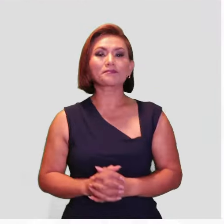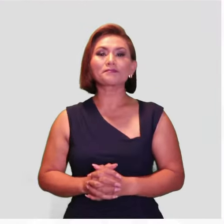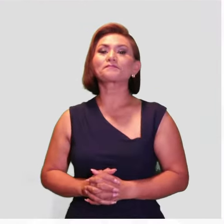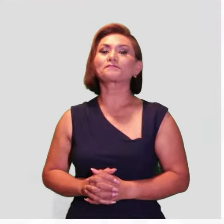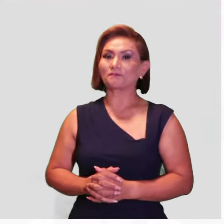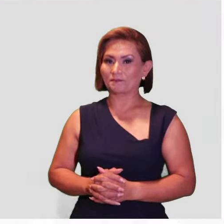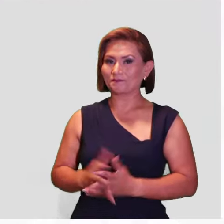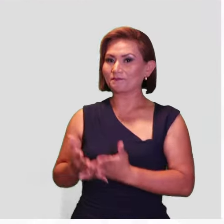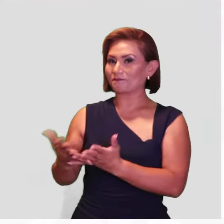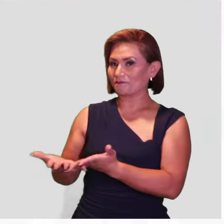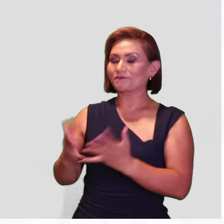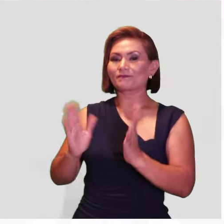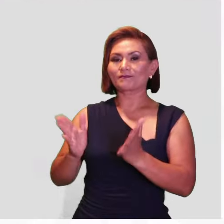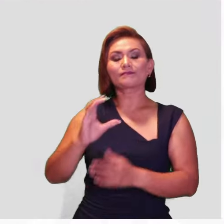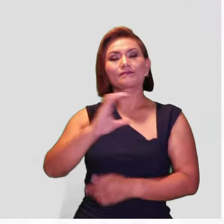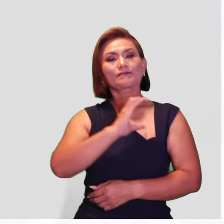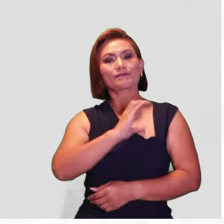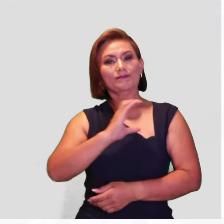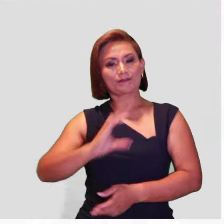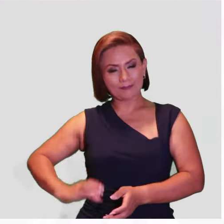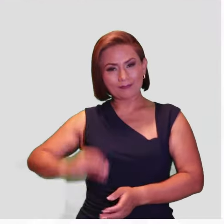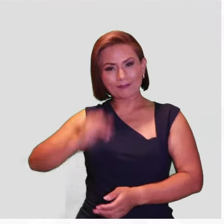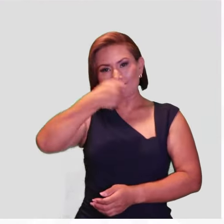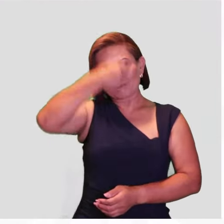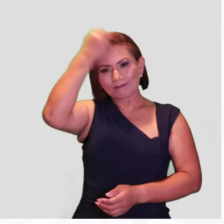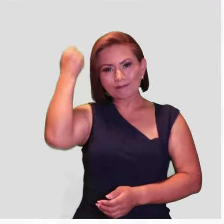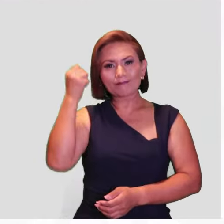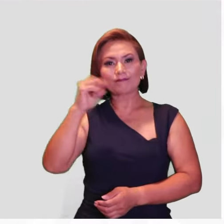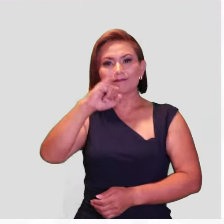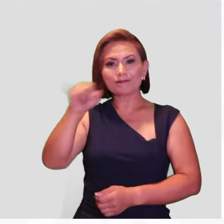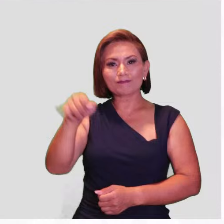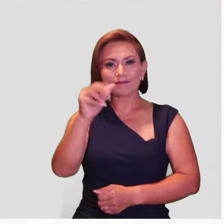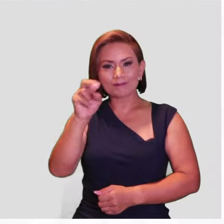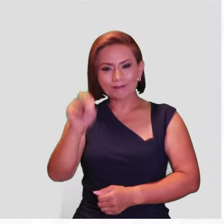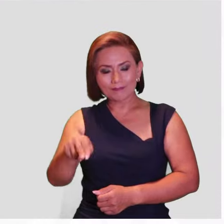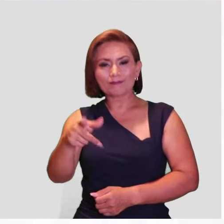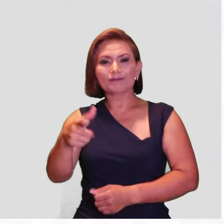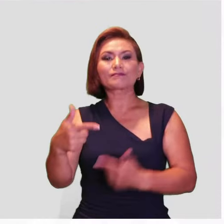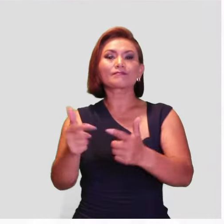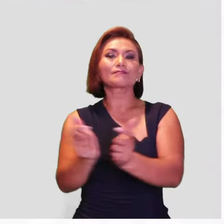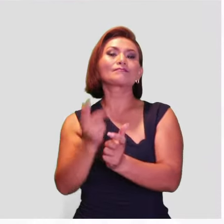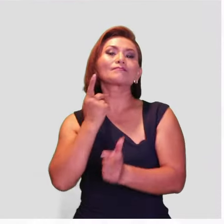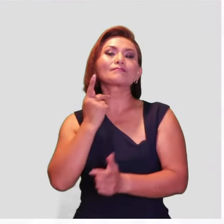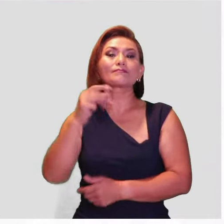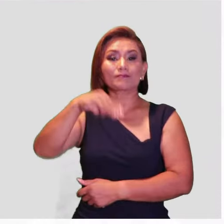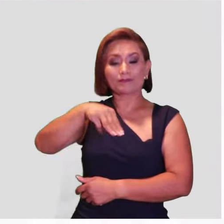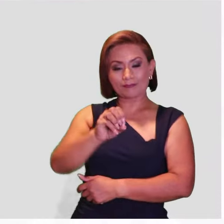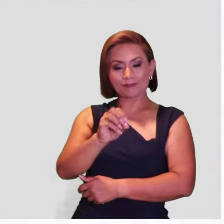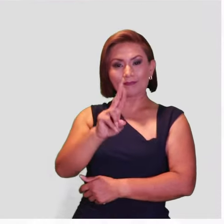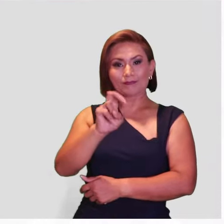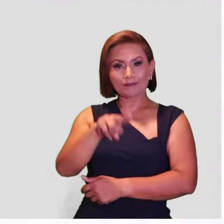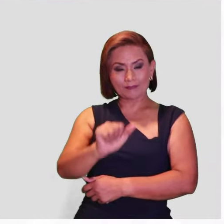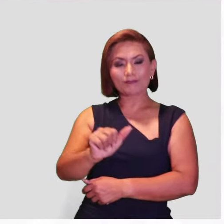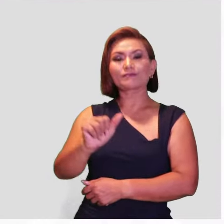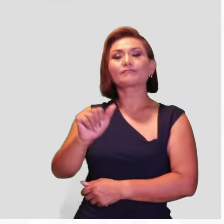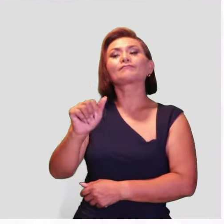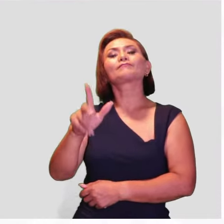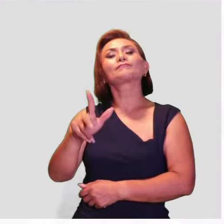el registro en el chat del candidato Juan Alvarado, de los partidos Morena, PT y Partido Verde. Adelante, candidato, lo escuchamos.